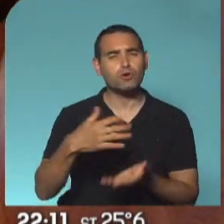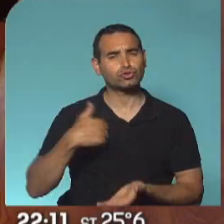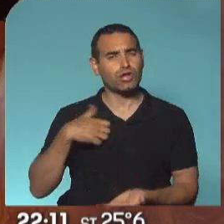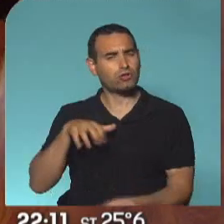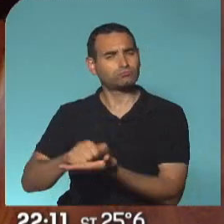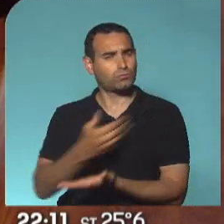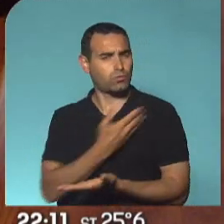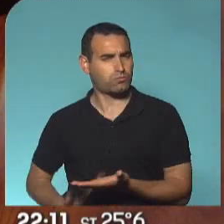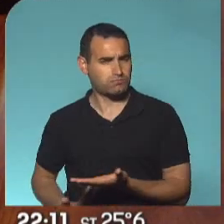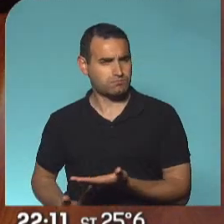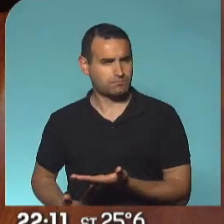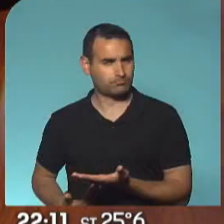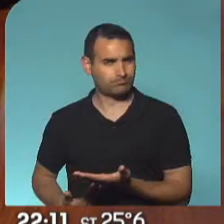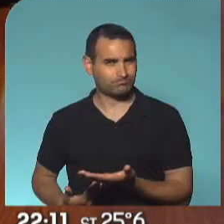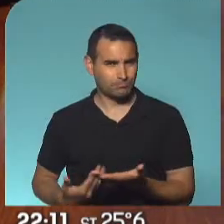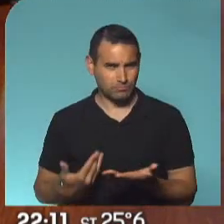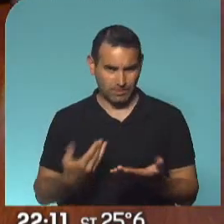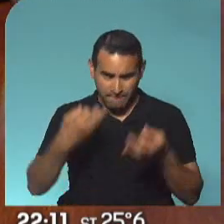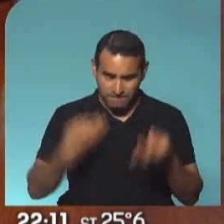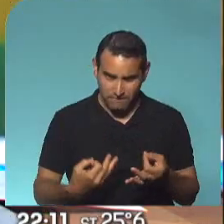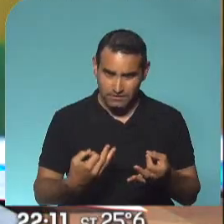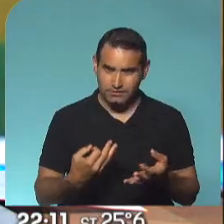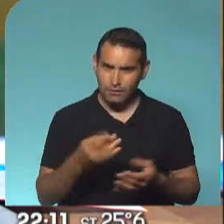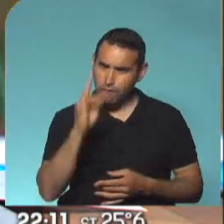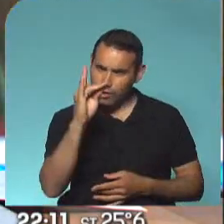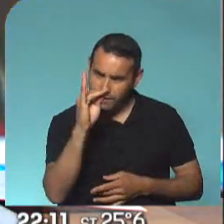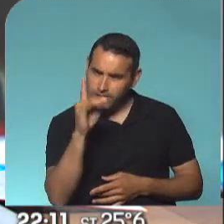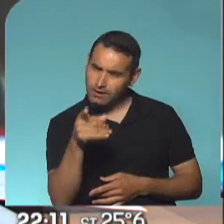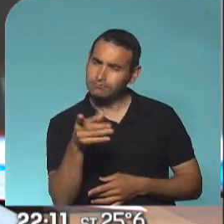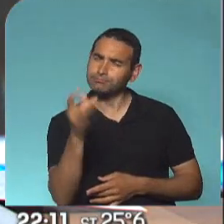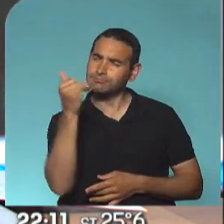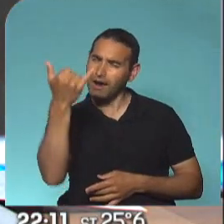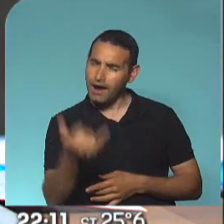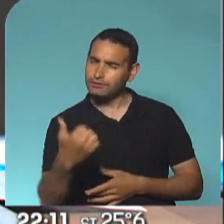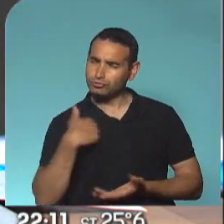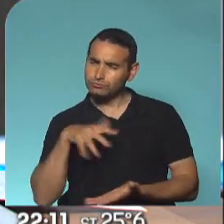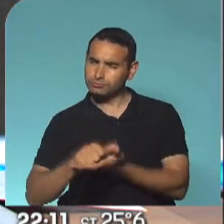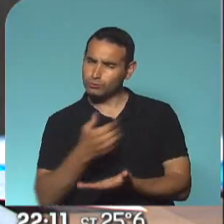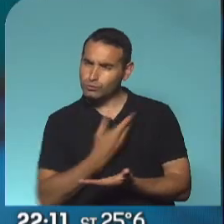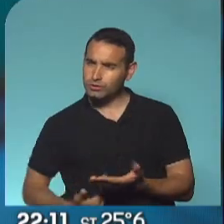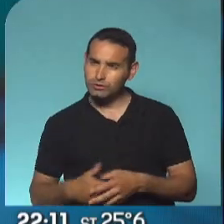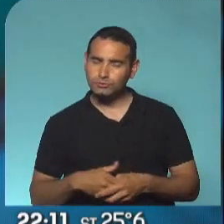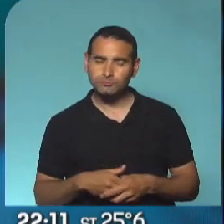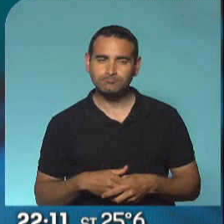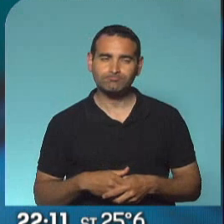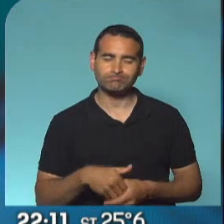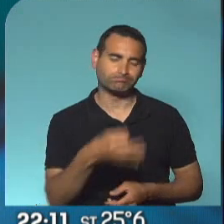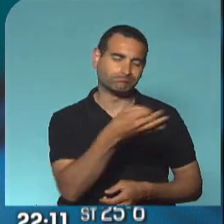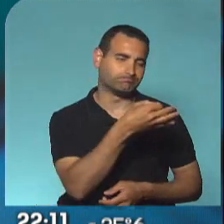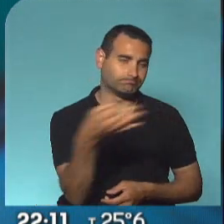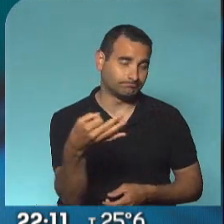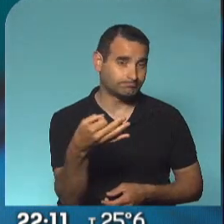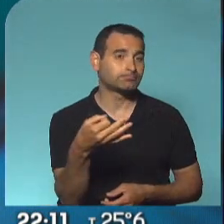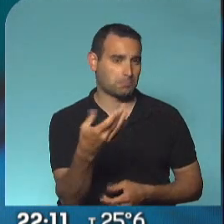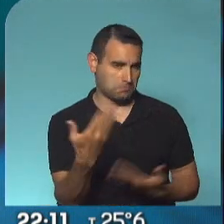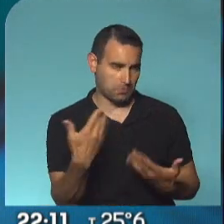Estado. ¿Se puede inscribir Bolivia dentro de la categoría de golpe de Estado? Sí, no solamente